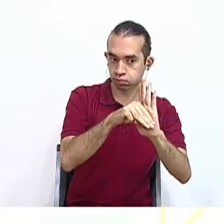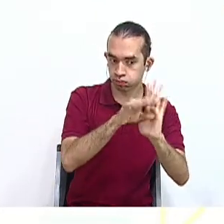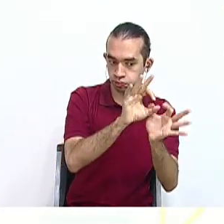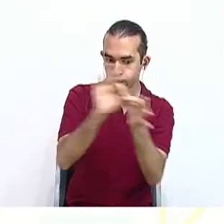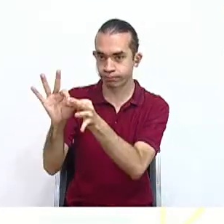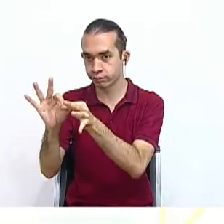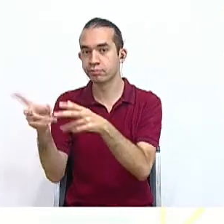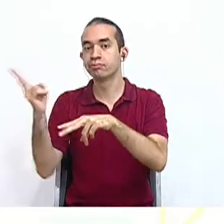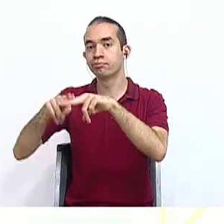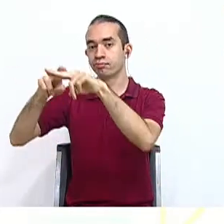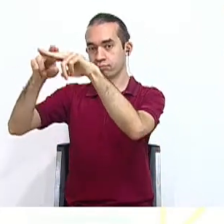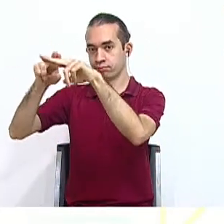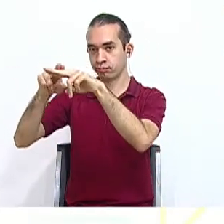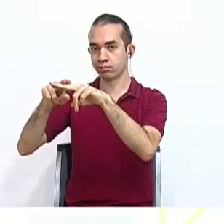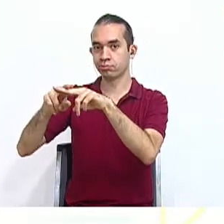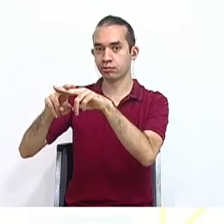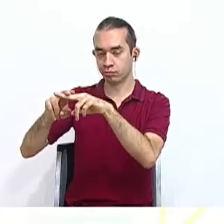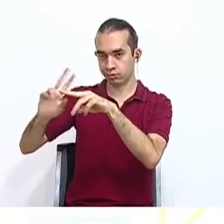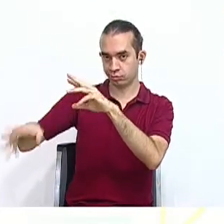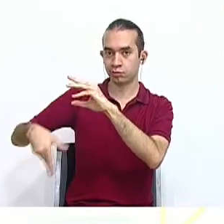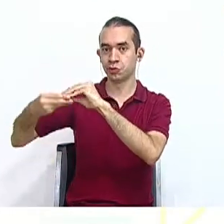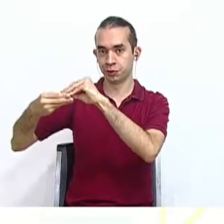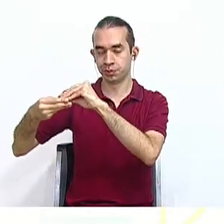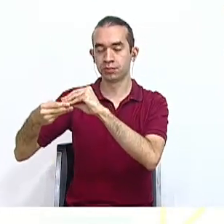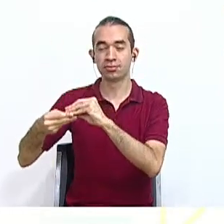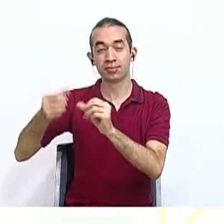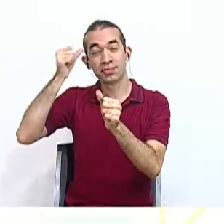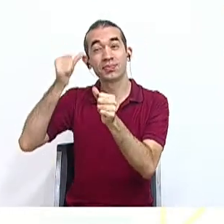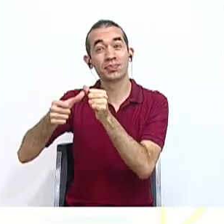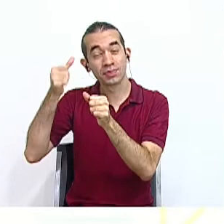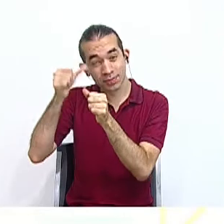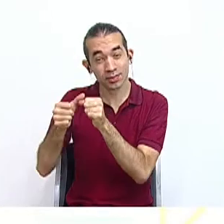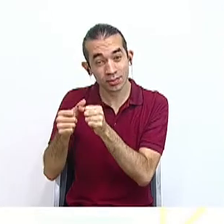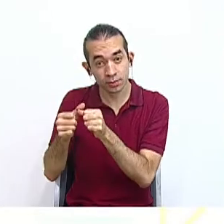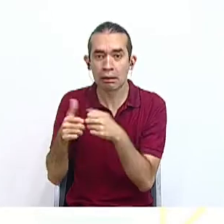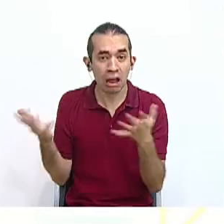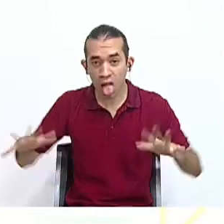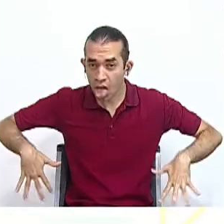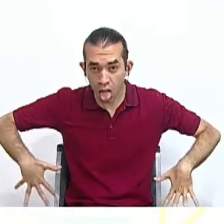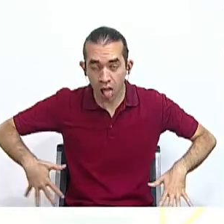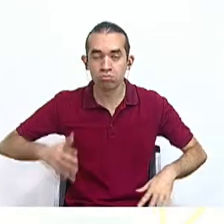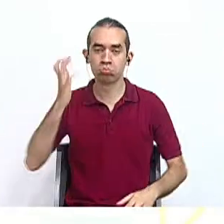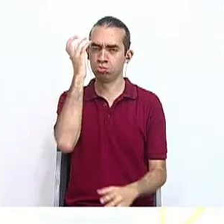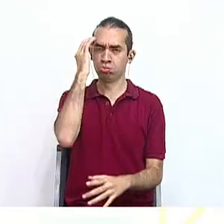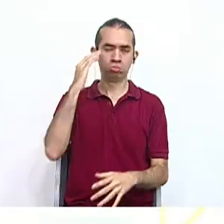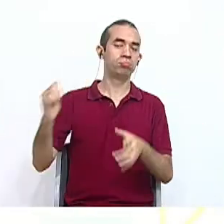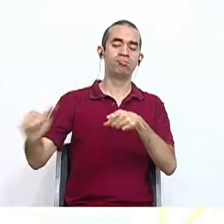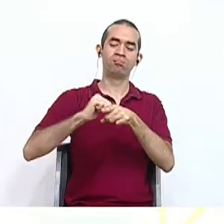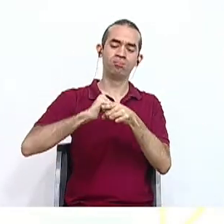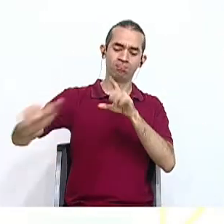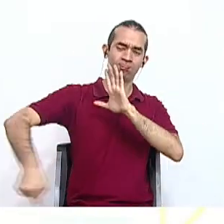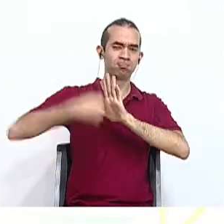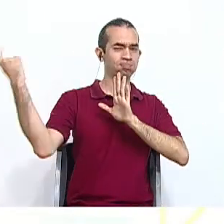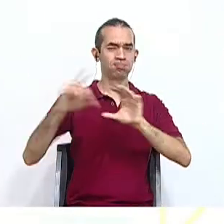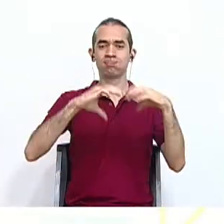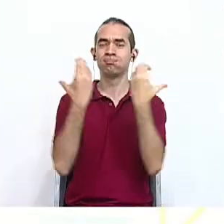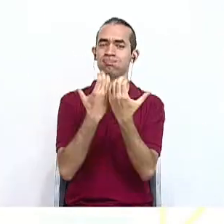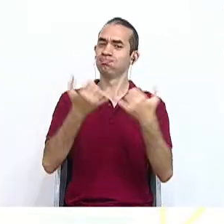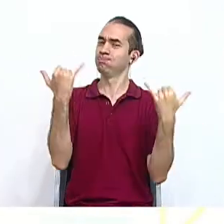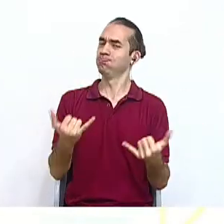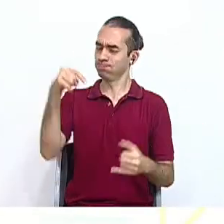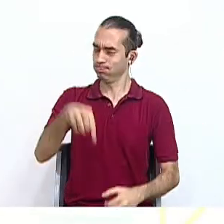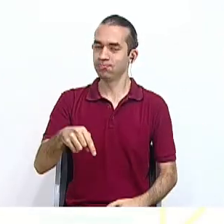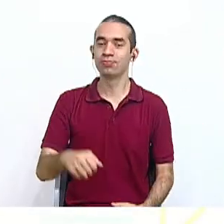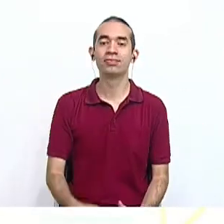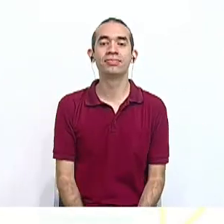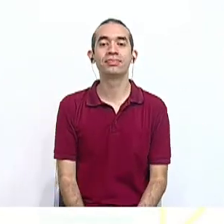el interés compuesto. ¿Lo recuerdan? Si no, no se preocupen, porque ya lo repasamos en nuestra clase del día de